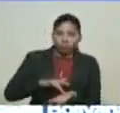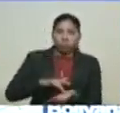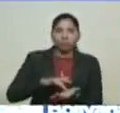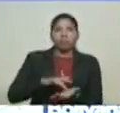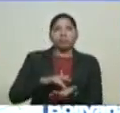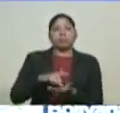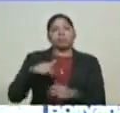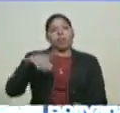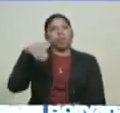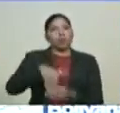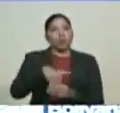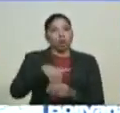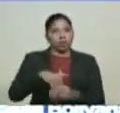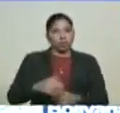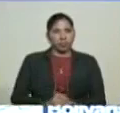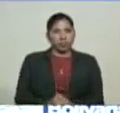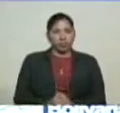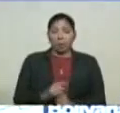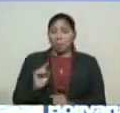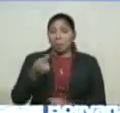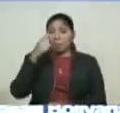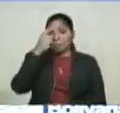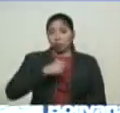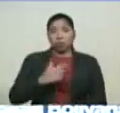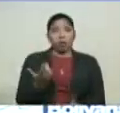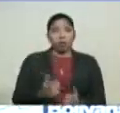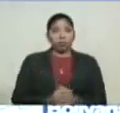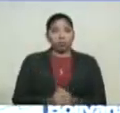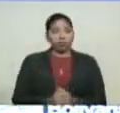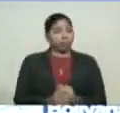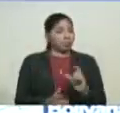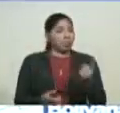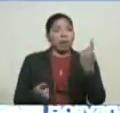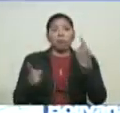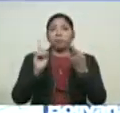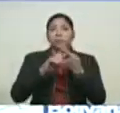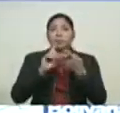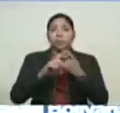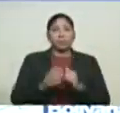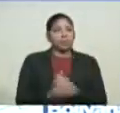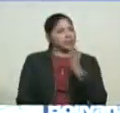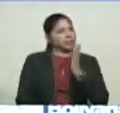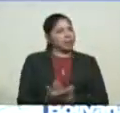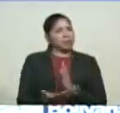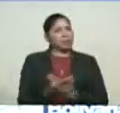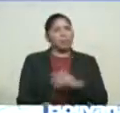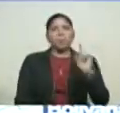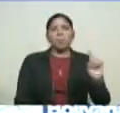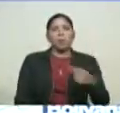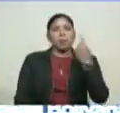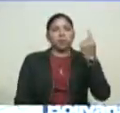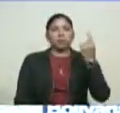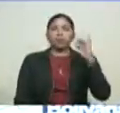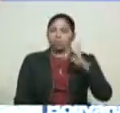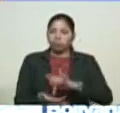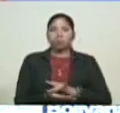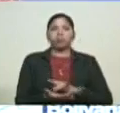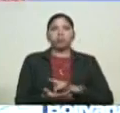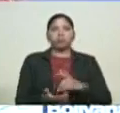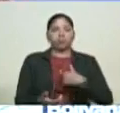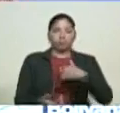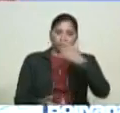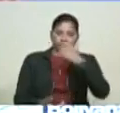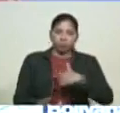primero, primer votante, de primero, siempre de primero, en las batallas por